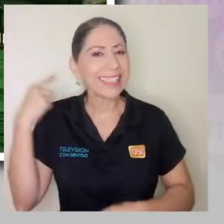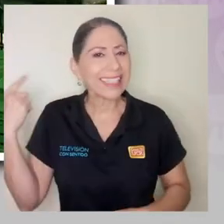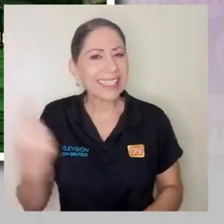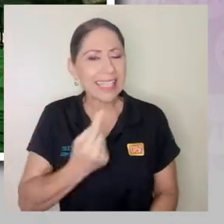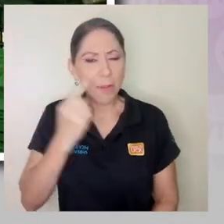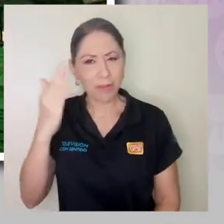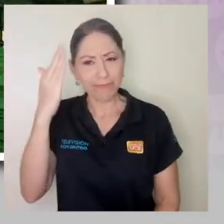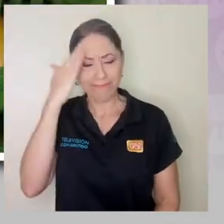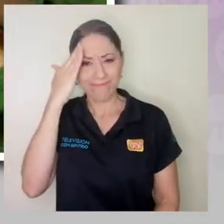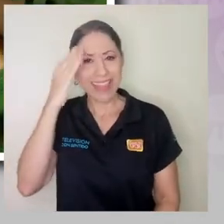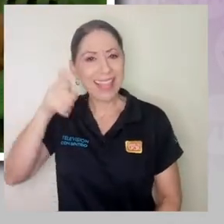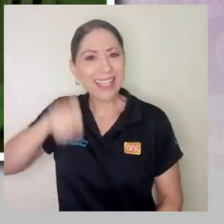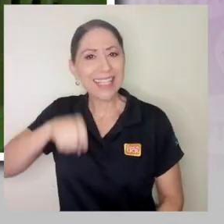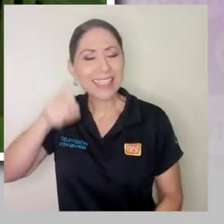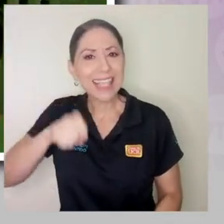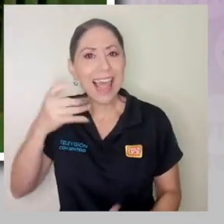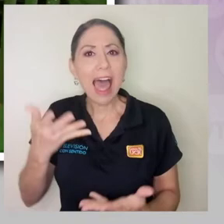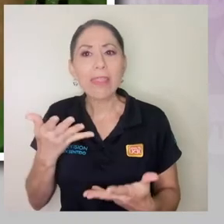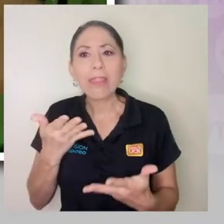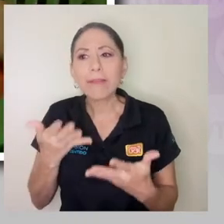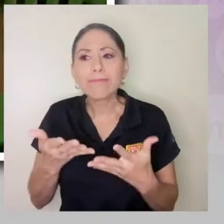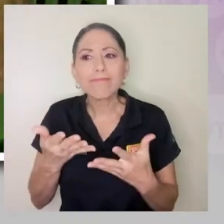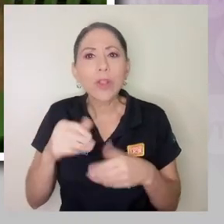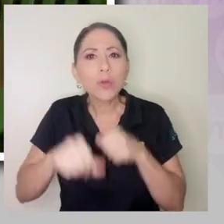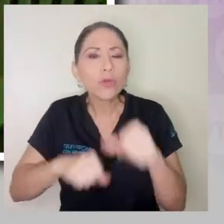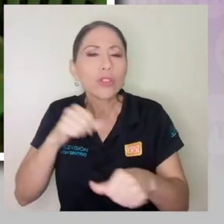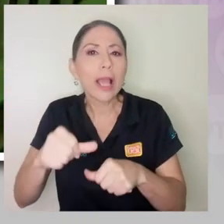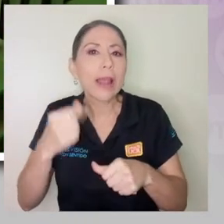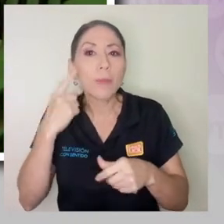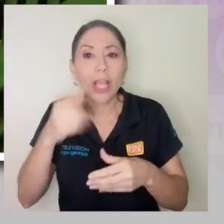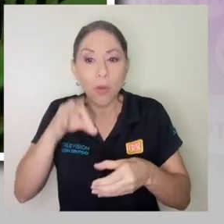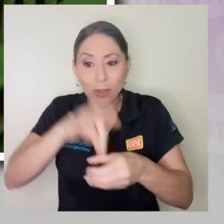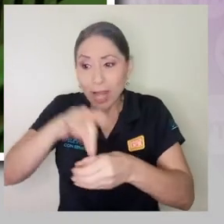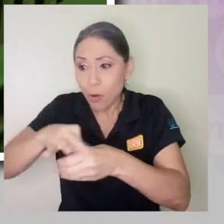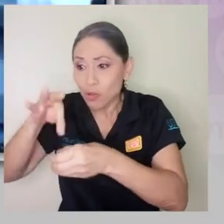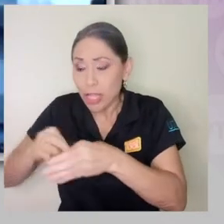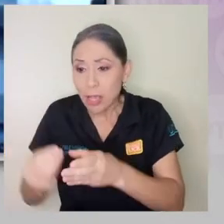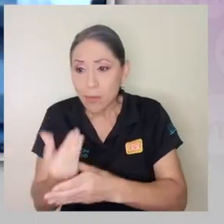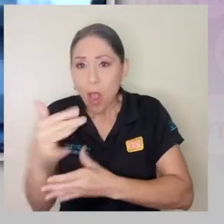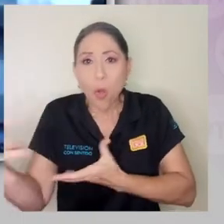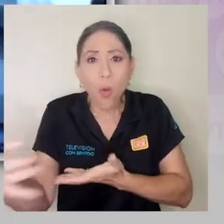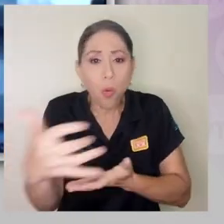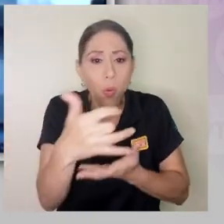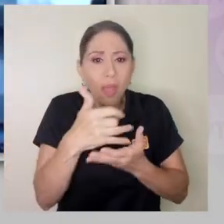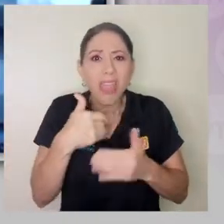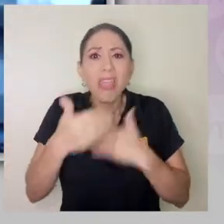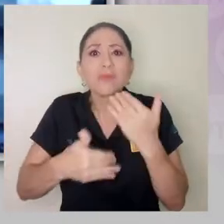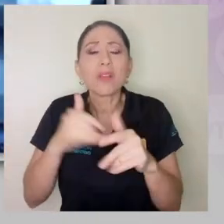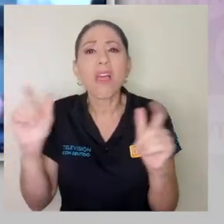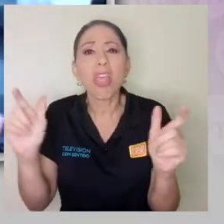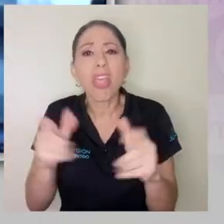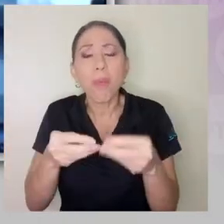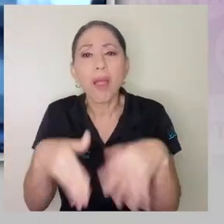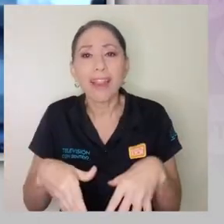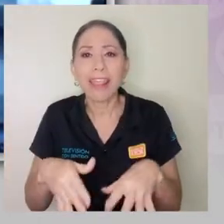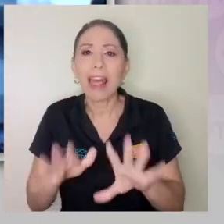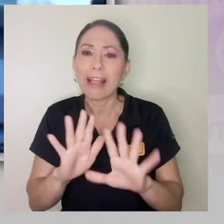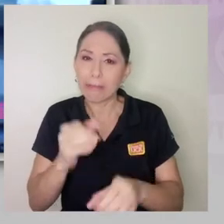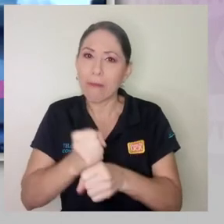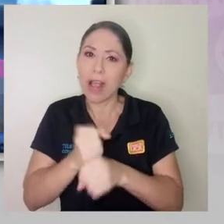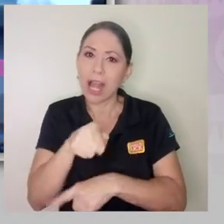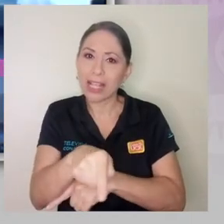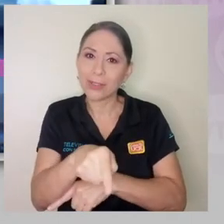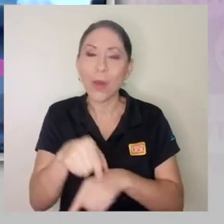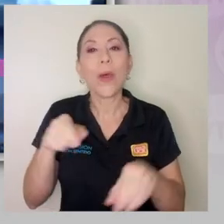de paliar contra las pérdidas post cosecha, por decir algo, por trabajar sobre la eficientización de las cadenas de suministro de